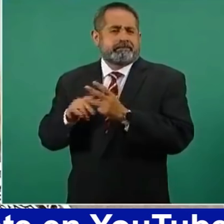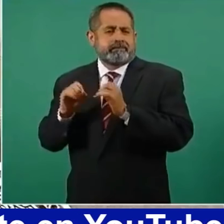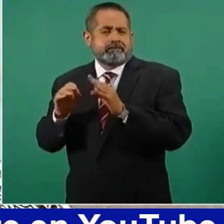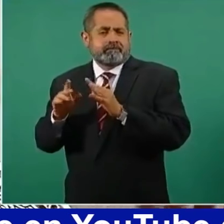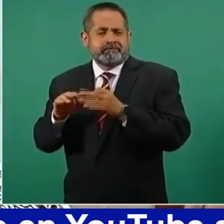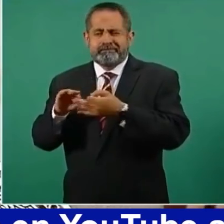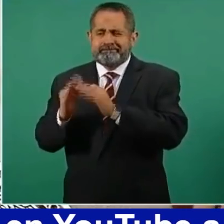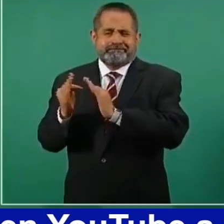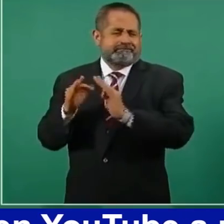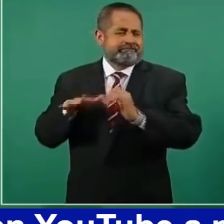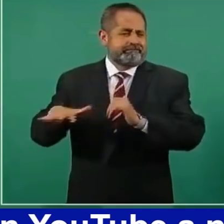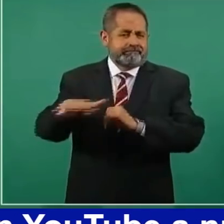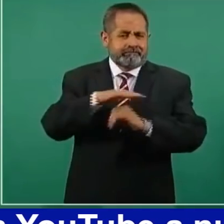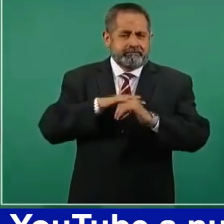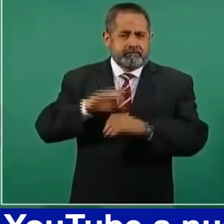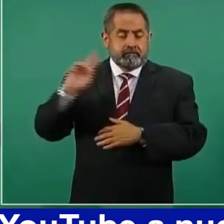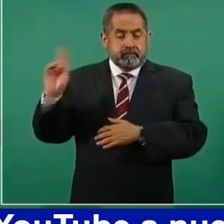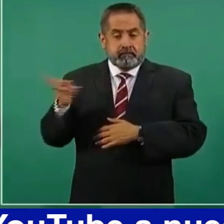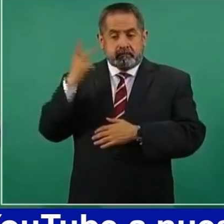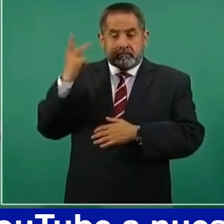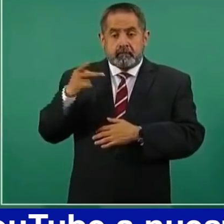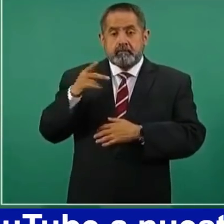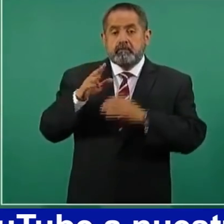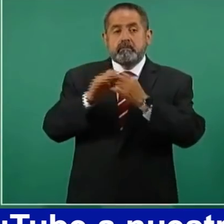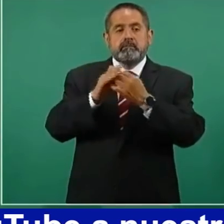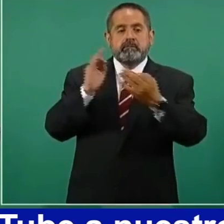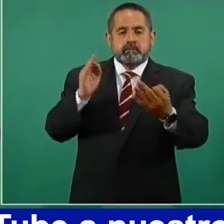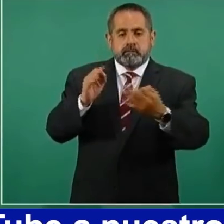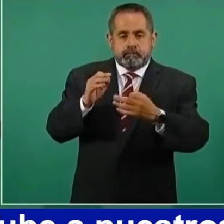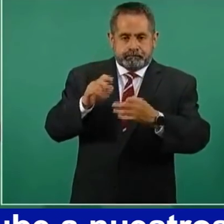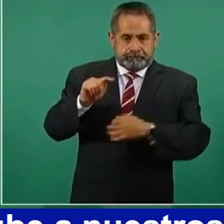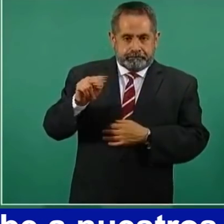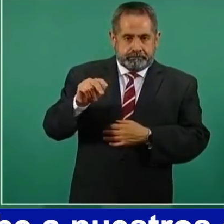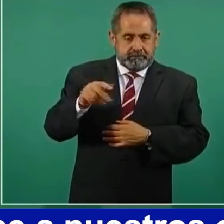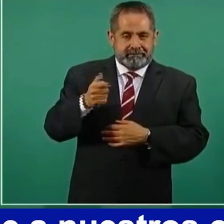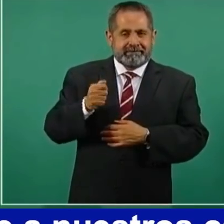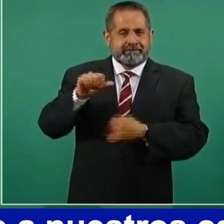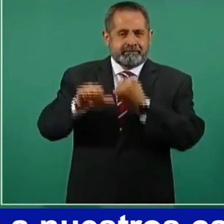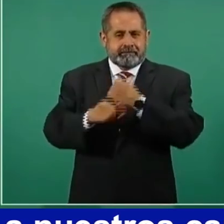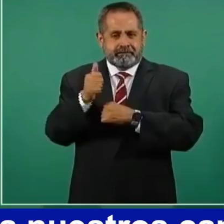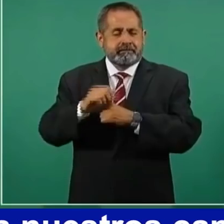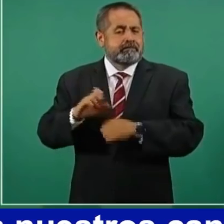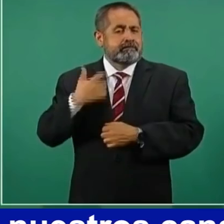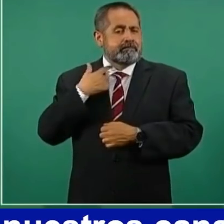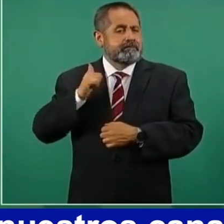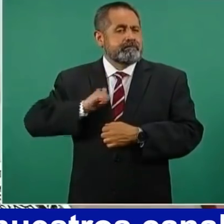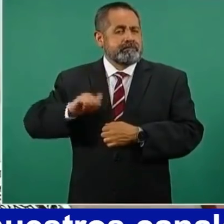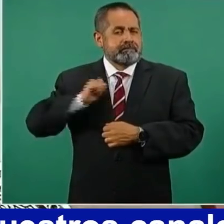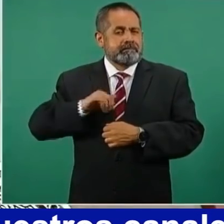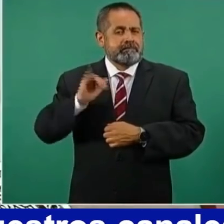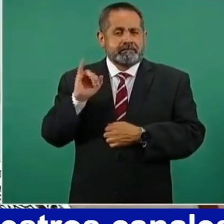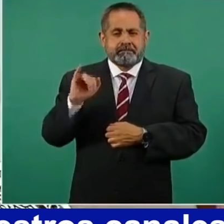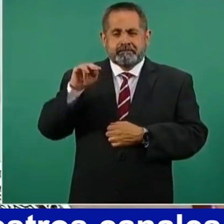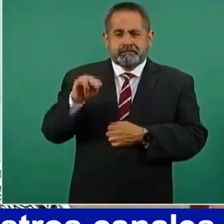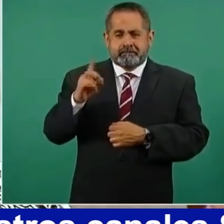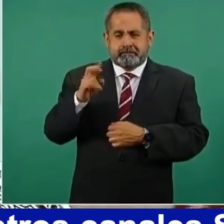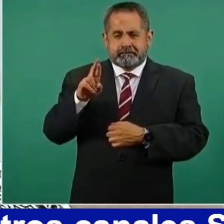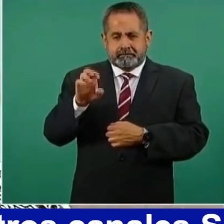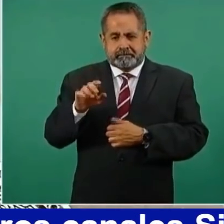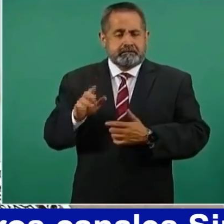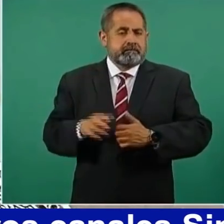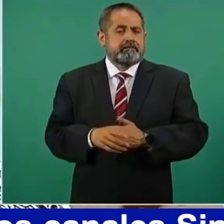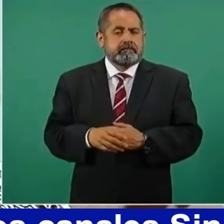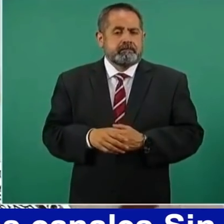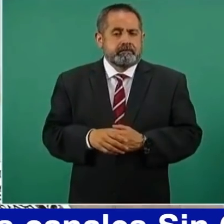esto cerca del Politécnico Nacional, enfrente a Canal 11, junto a donde estaba el antiguo INDRE,